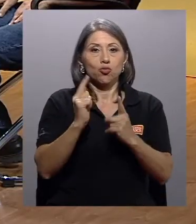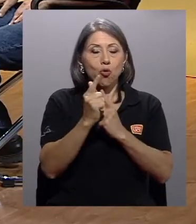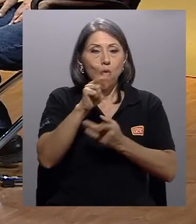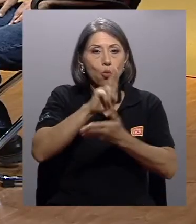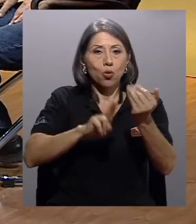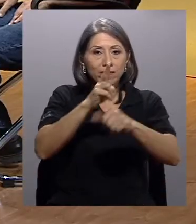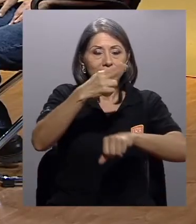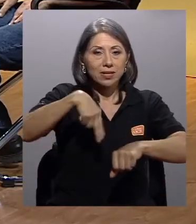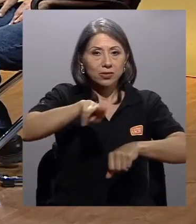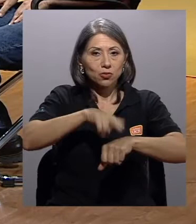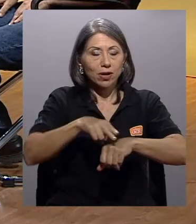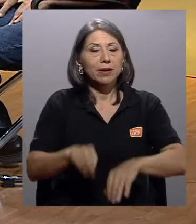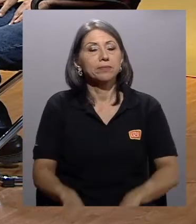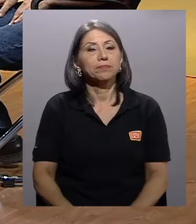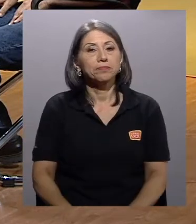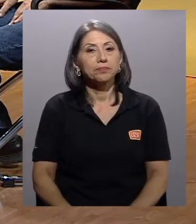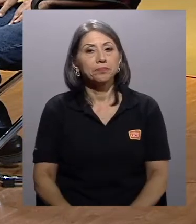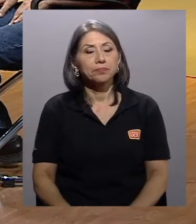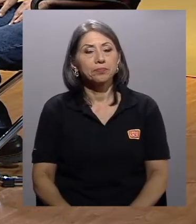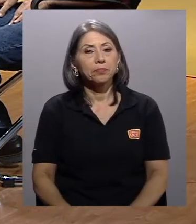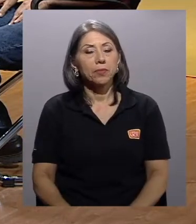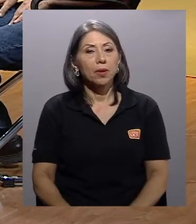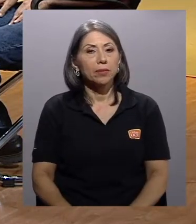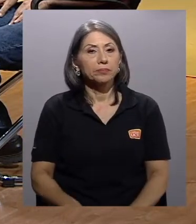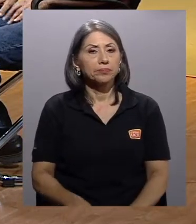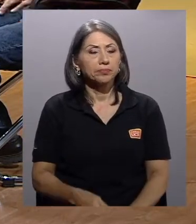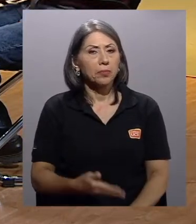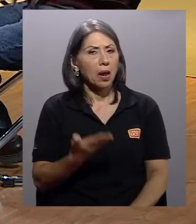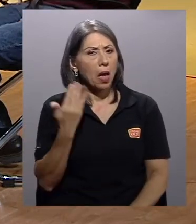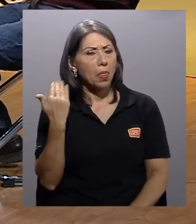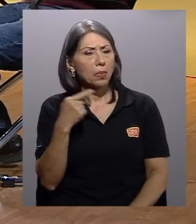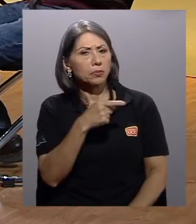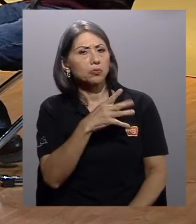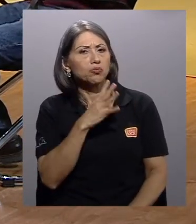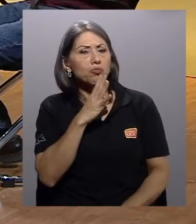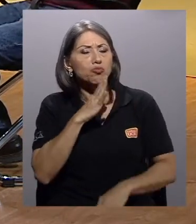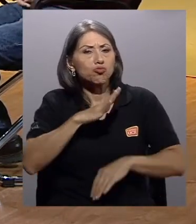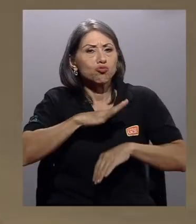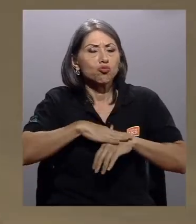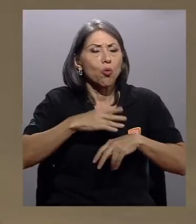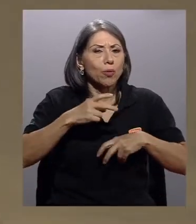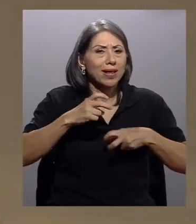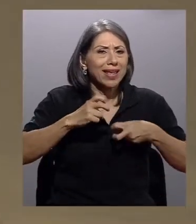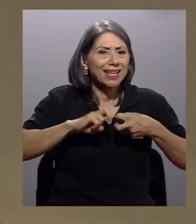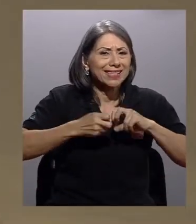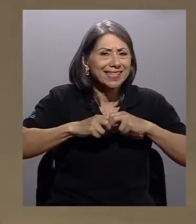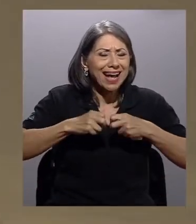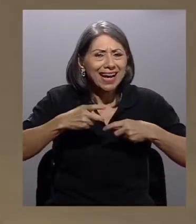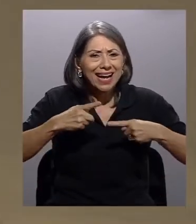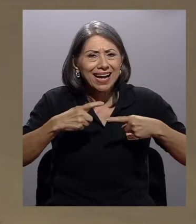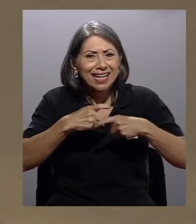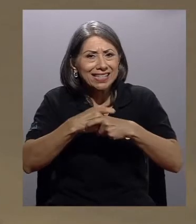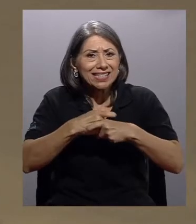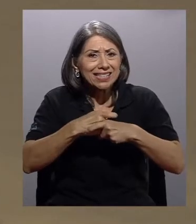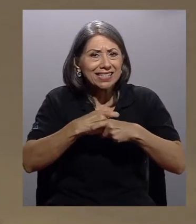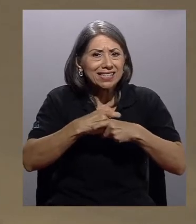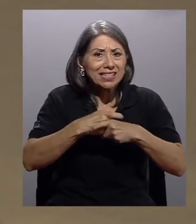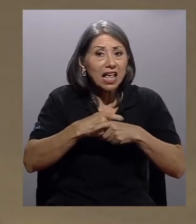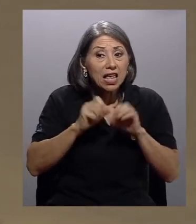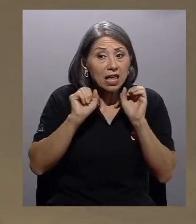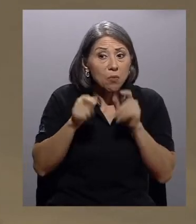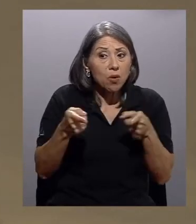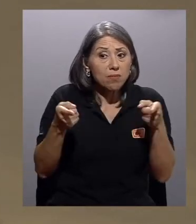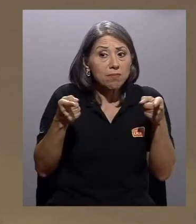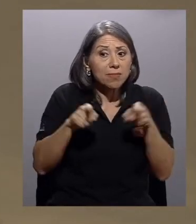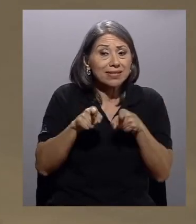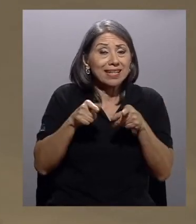Nacional. Abelardo, mencionaba sobre esta crisis, esos efectos que pueden caer en la periferia del